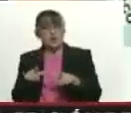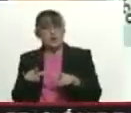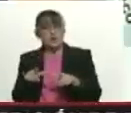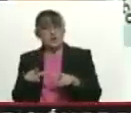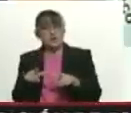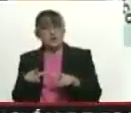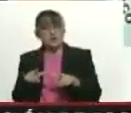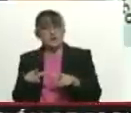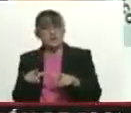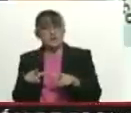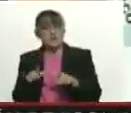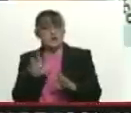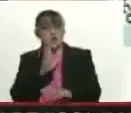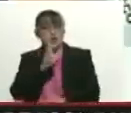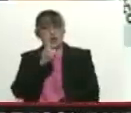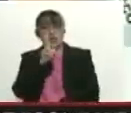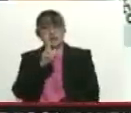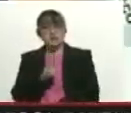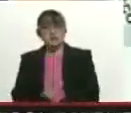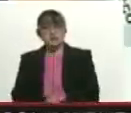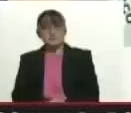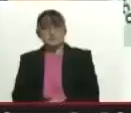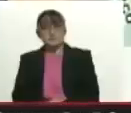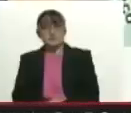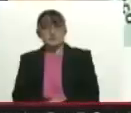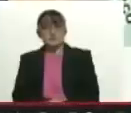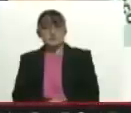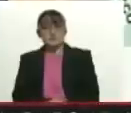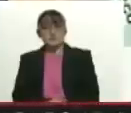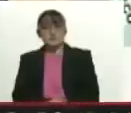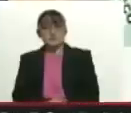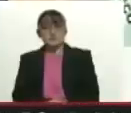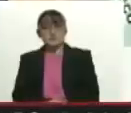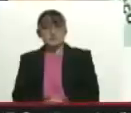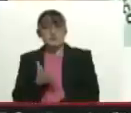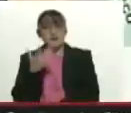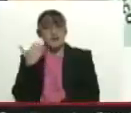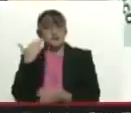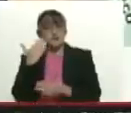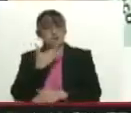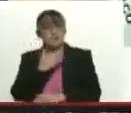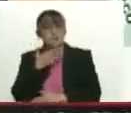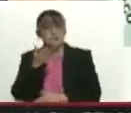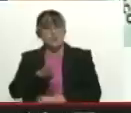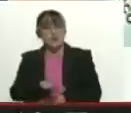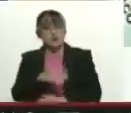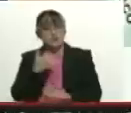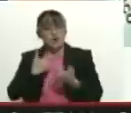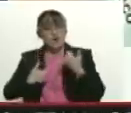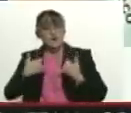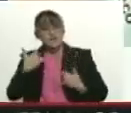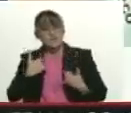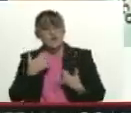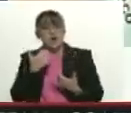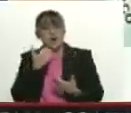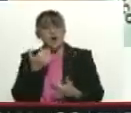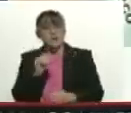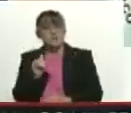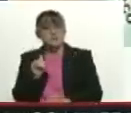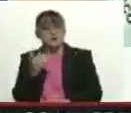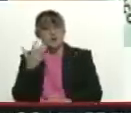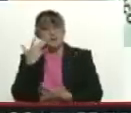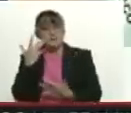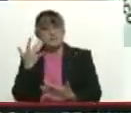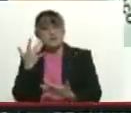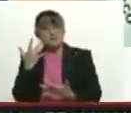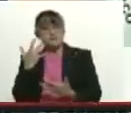totalmente gris, para antes que hubiese muertos y heridos decir que ya los habían. Y luego vimos